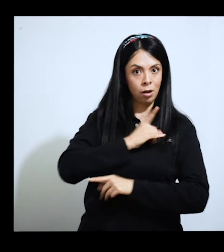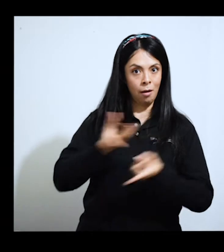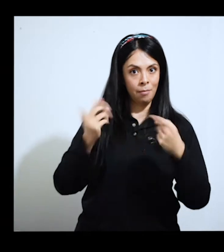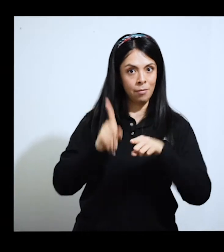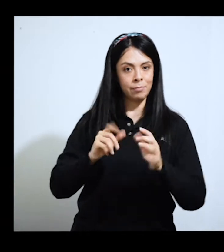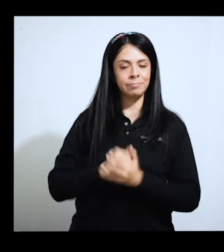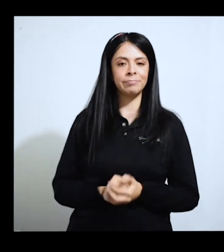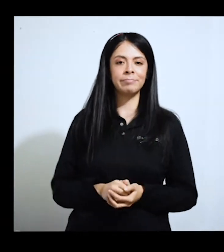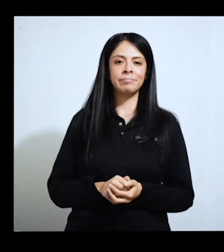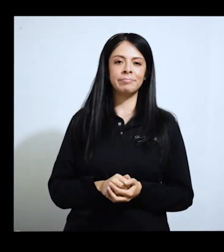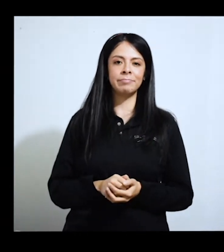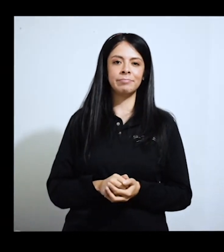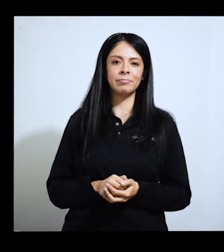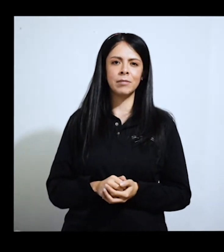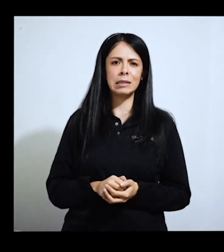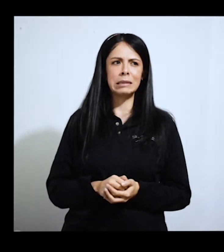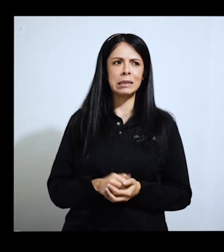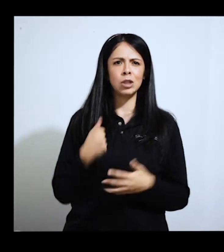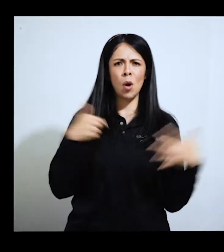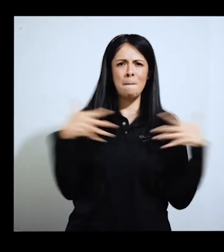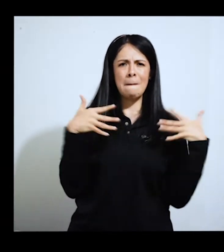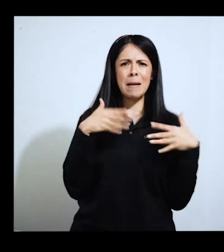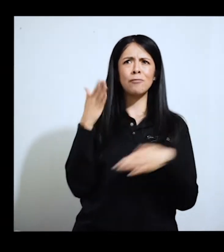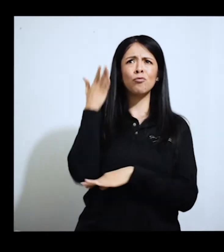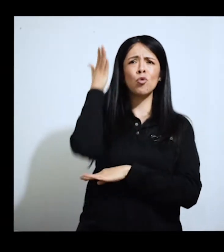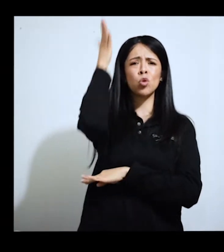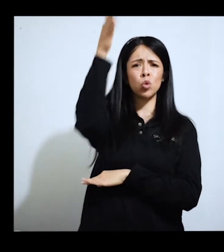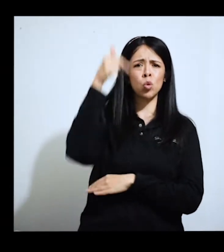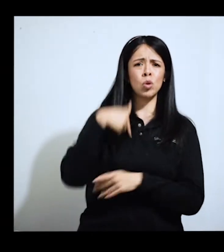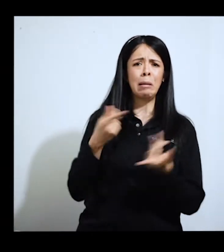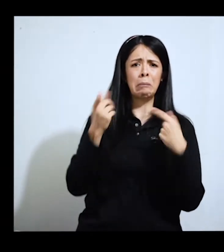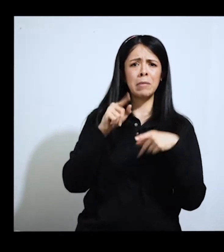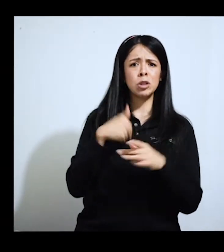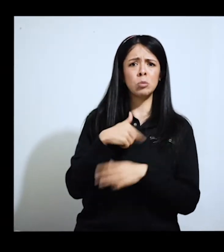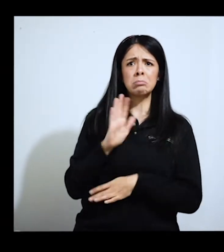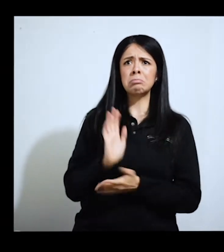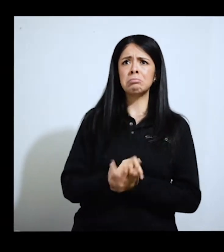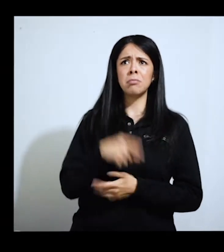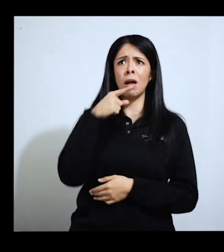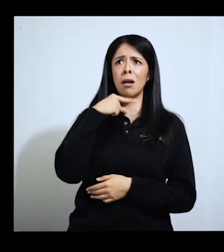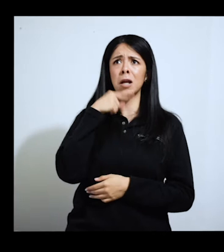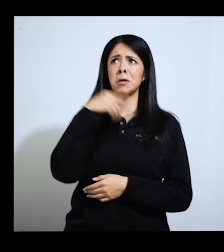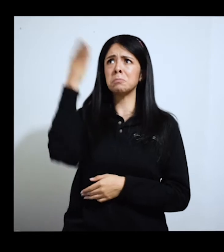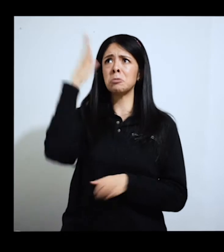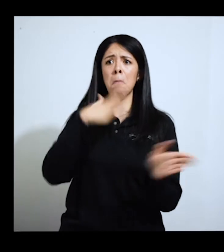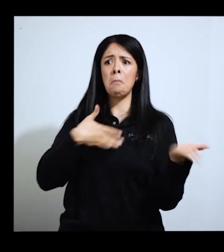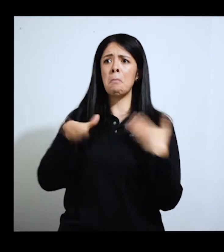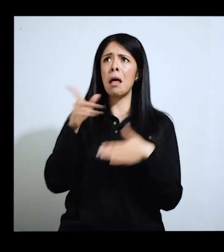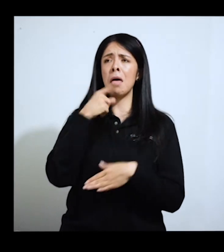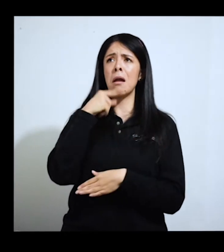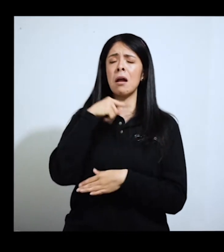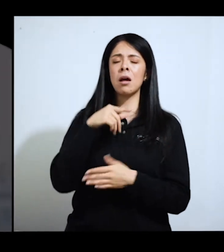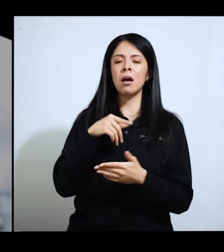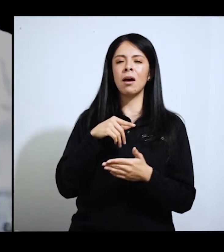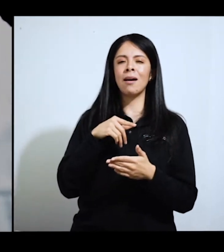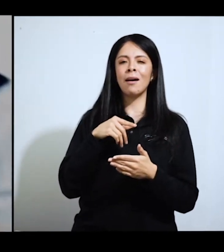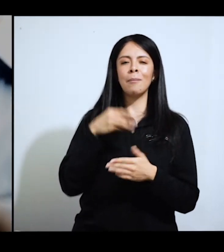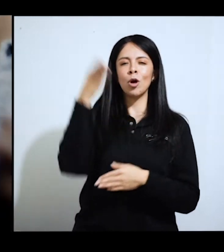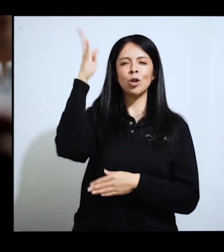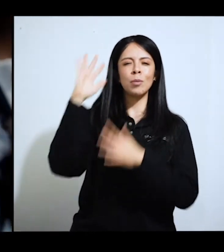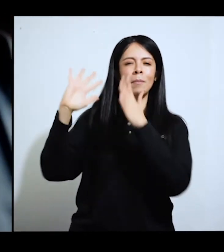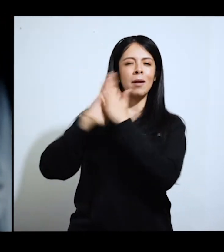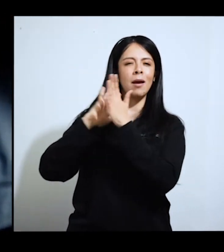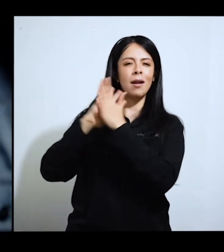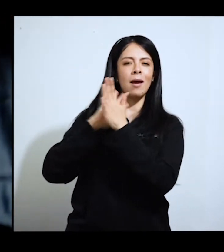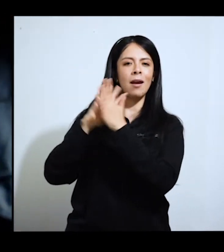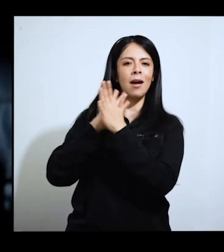dio. Digamos que uno de mis mayores temores siempre fue el miedo al futuro, porque yo jamás pensé que había algo para mí, yo pensé que Dios no tenía un plan. Lo que me ha